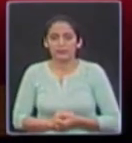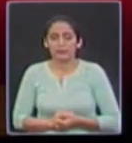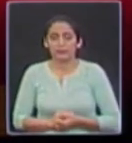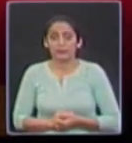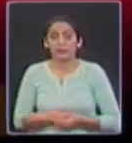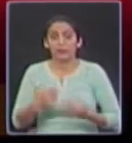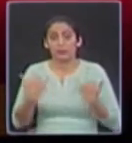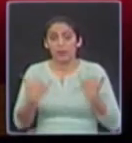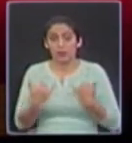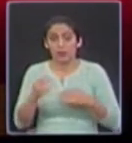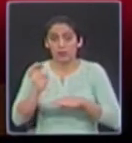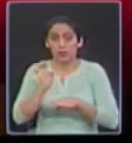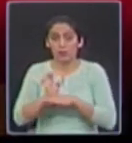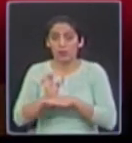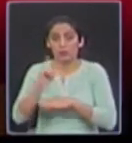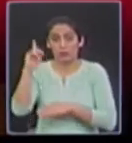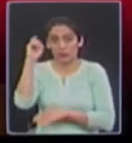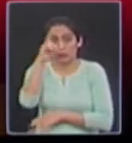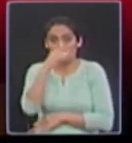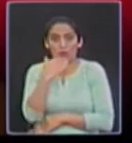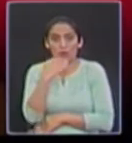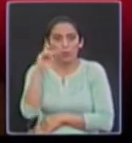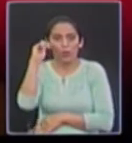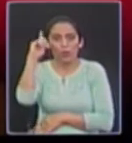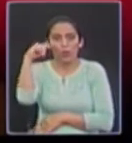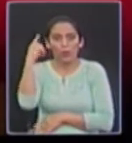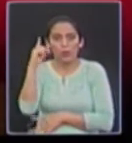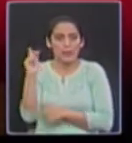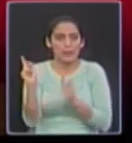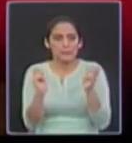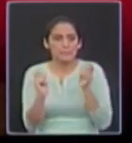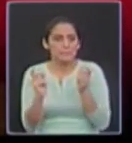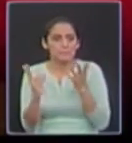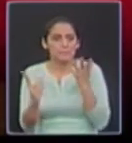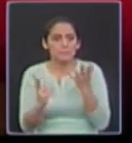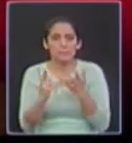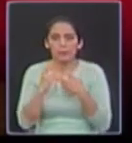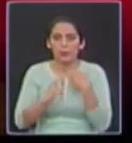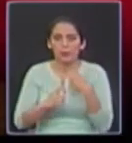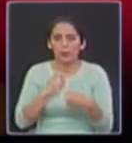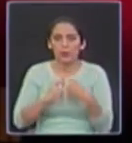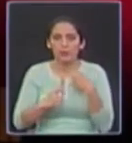una inestabilidad política que sucede en cualquier país del mundo. Cuando existen elecciones